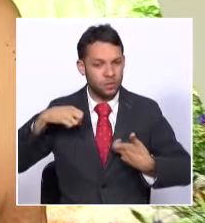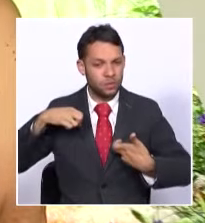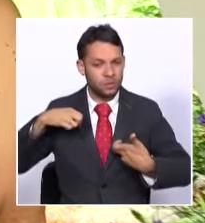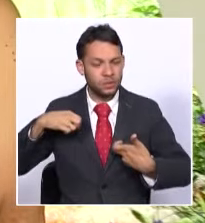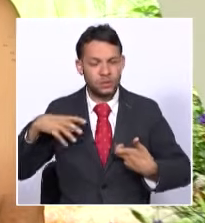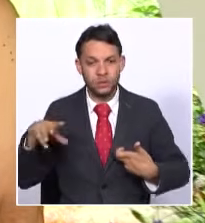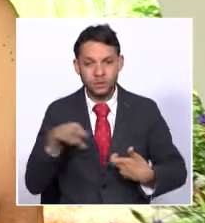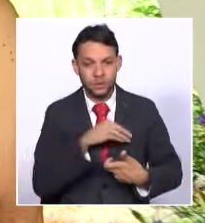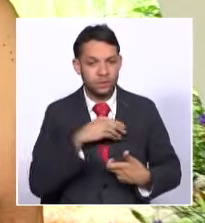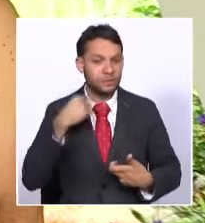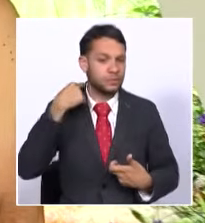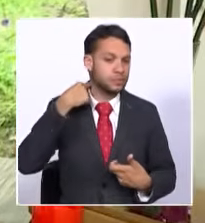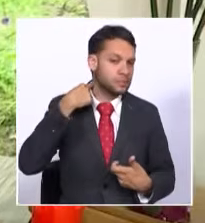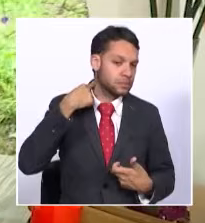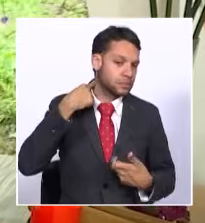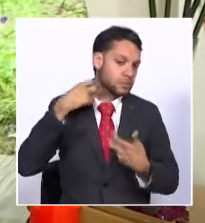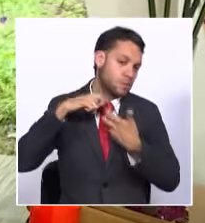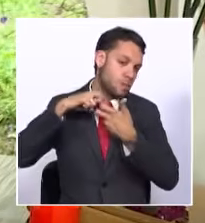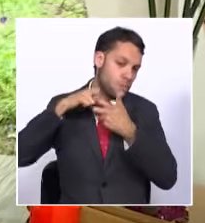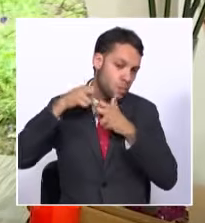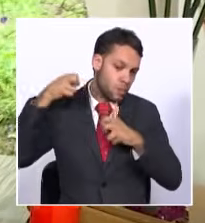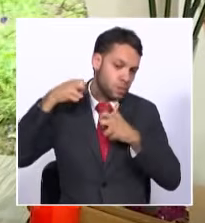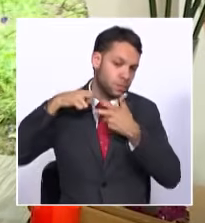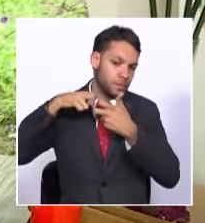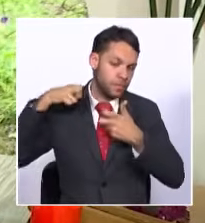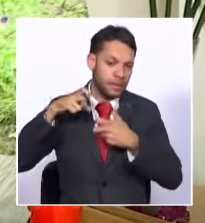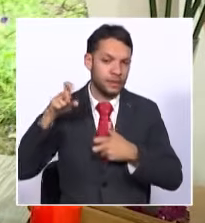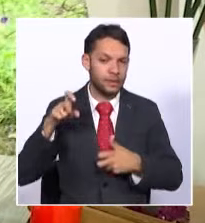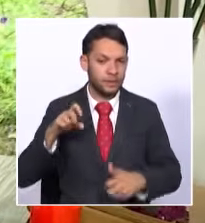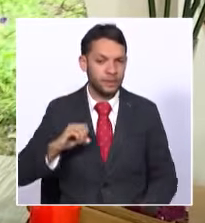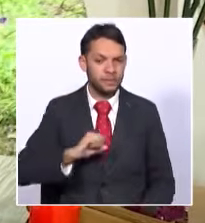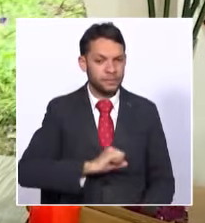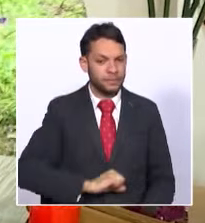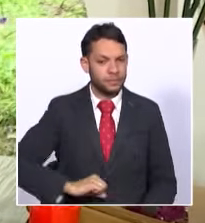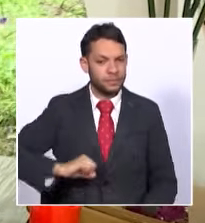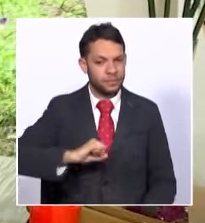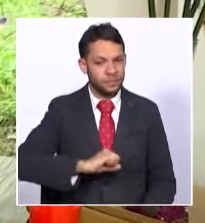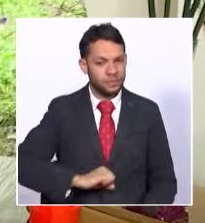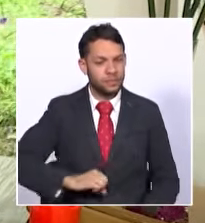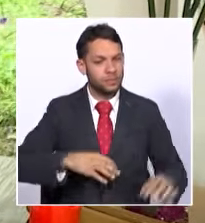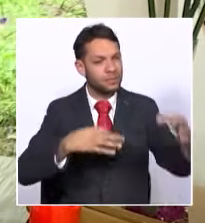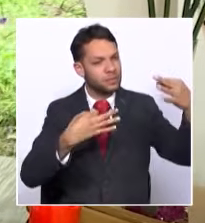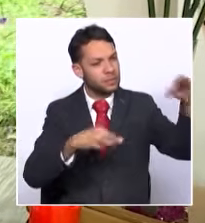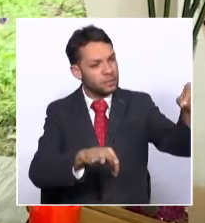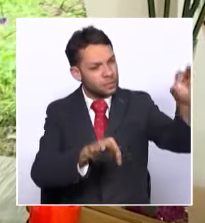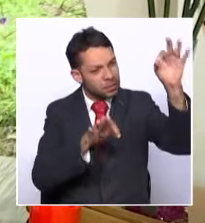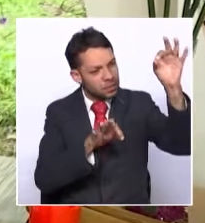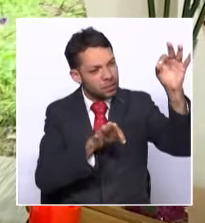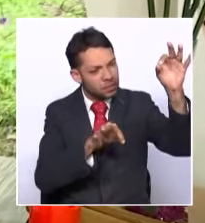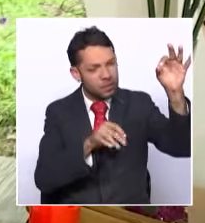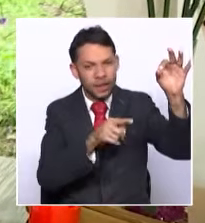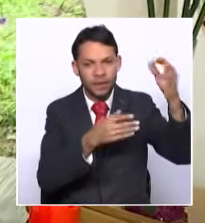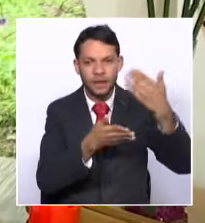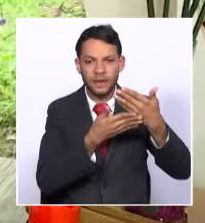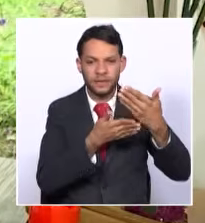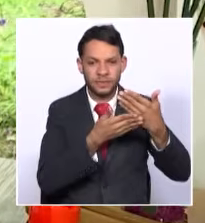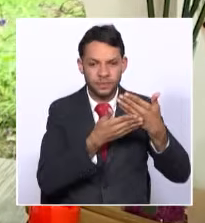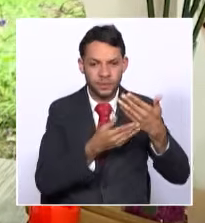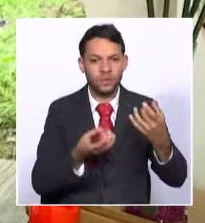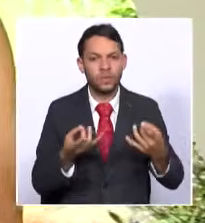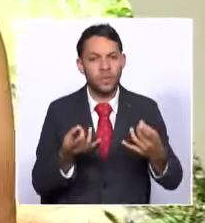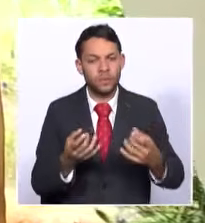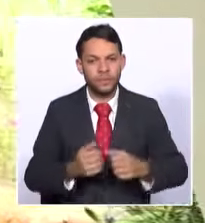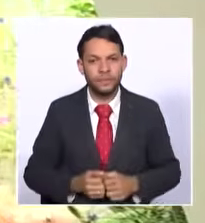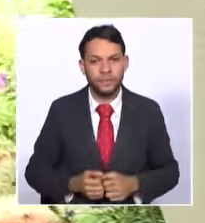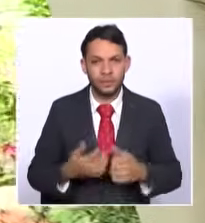son lumbares, que también hay que hacer muchas veces ecografía de los riñones para ver cuál es el origen del dolor. Después de